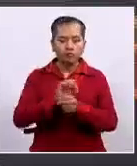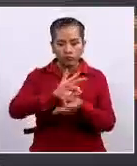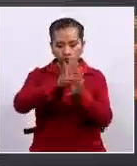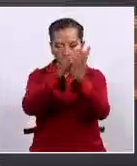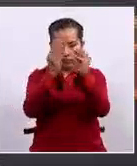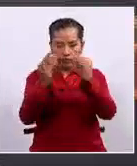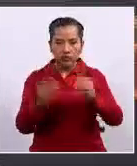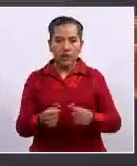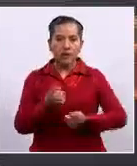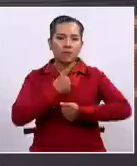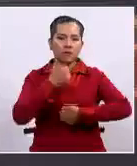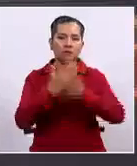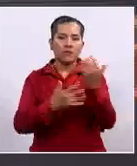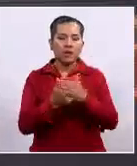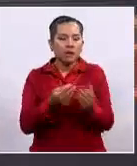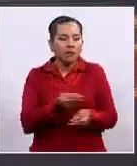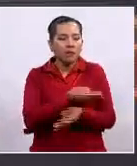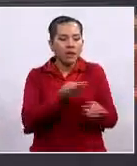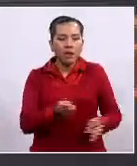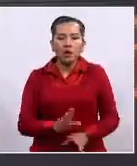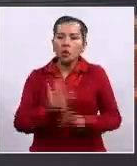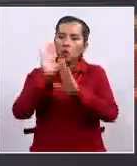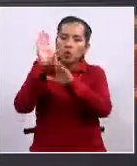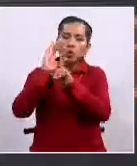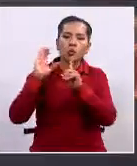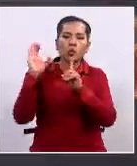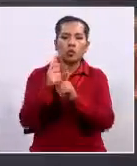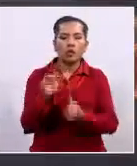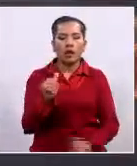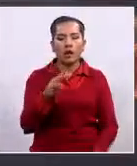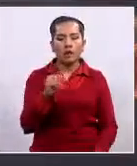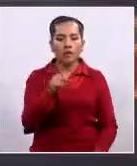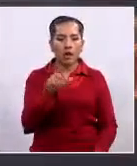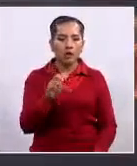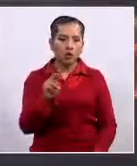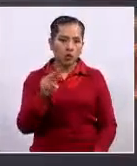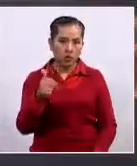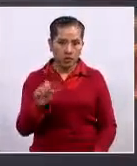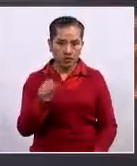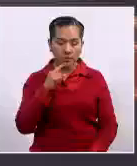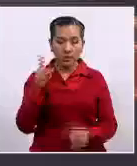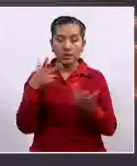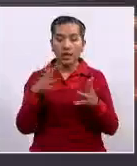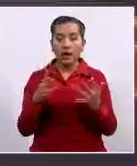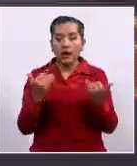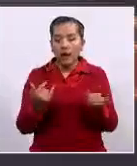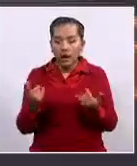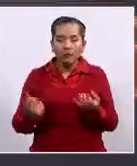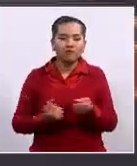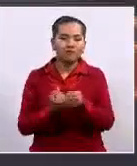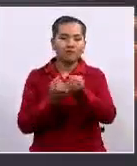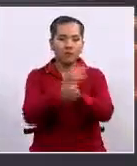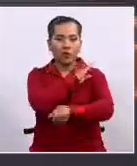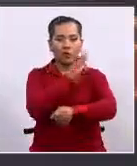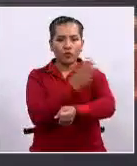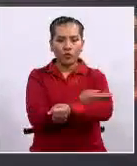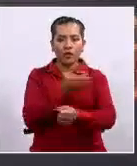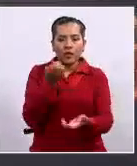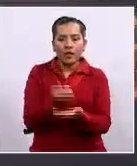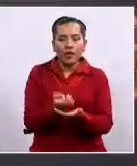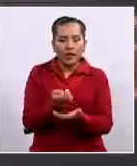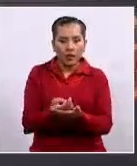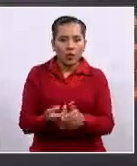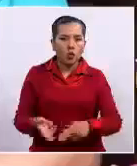hechas con diferentes tipos de materiales de la región amazónica. Esto está logrando posibilitar además el fortalecimiento de su